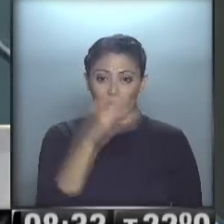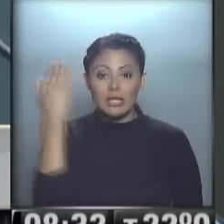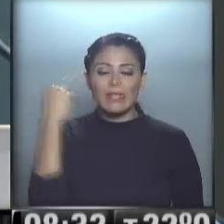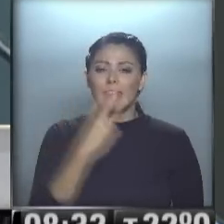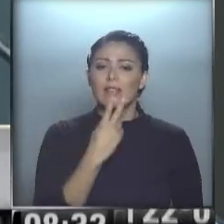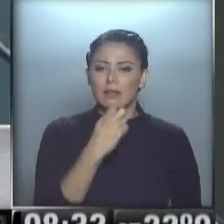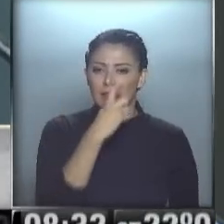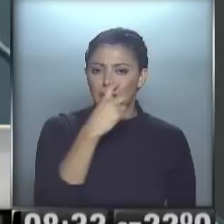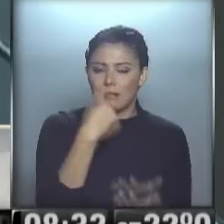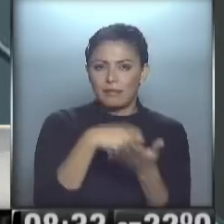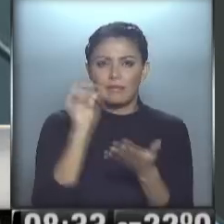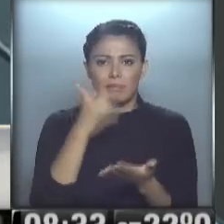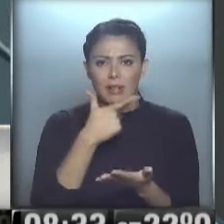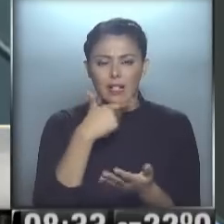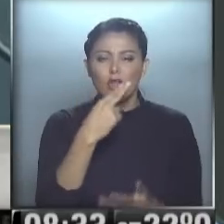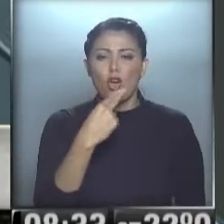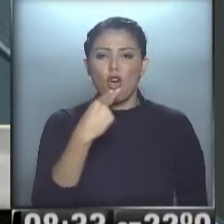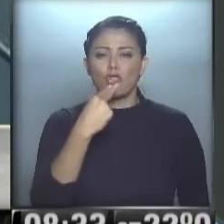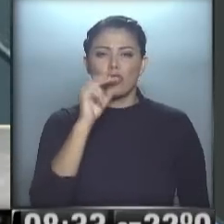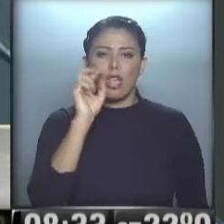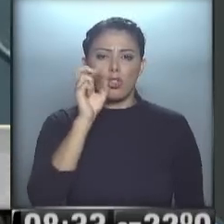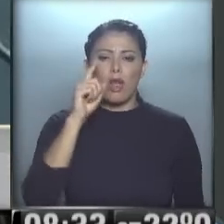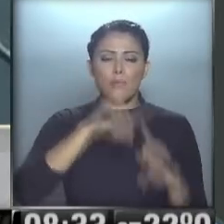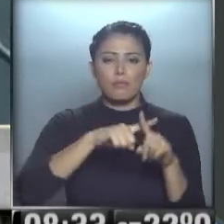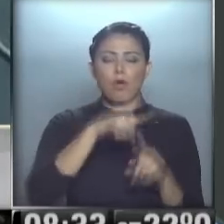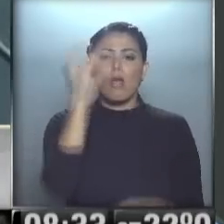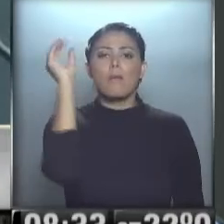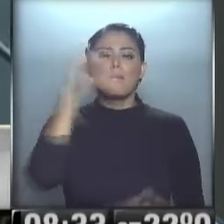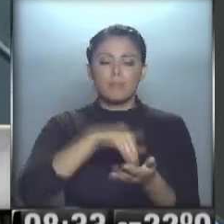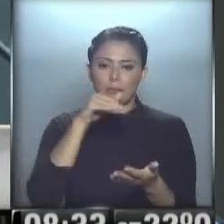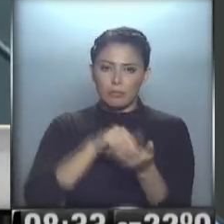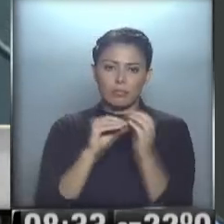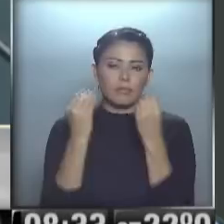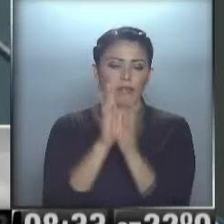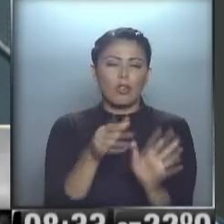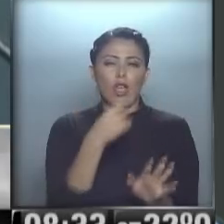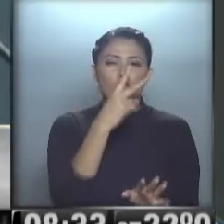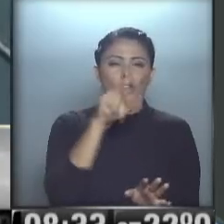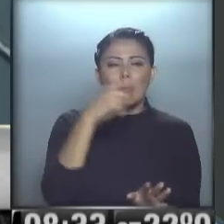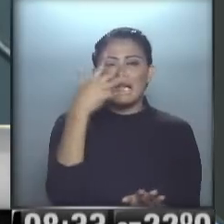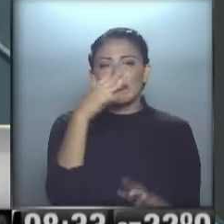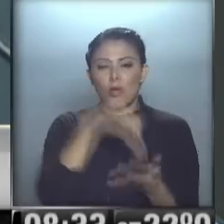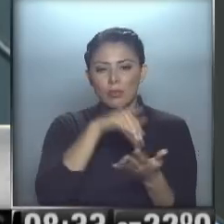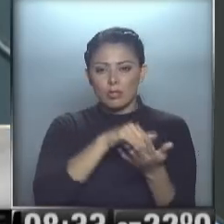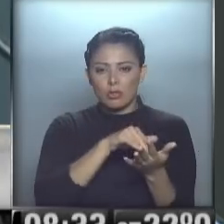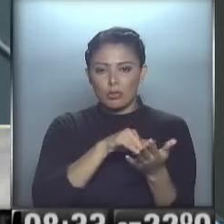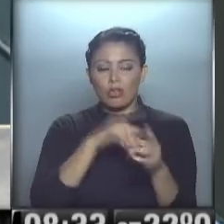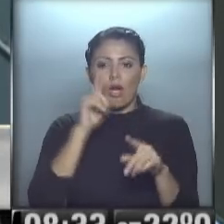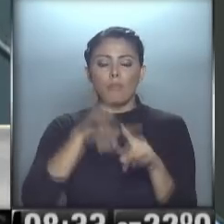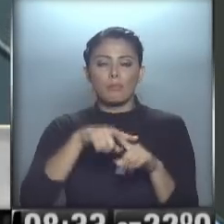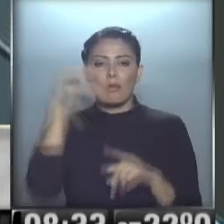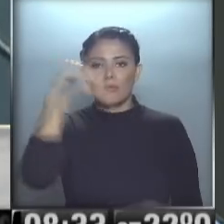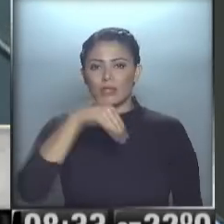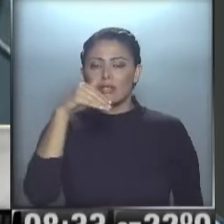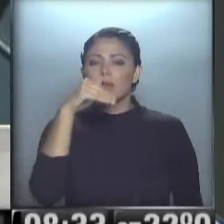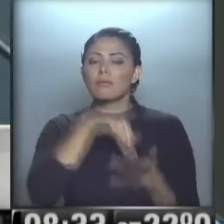energético materia de gas de $ por millón de btu y ahora está en torno a 2 2,5 millones de dólares por millón de btu